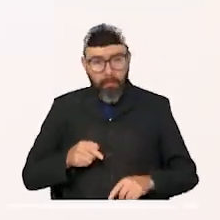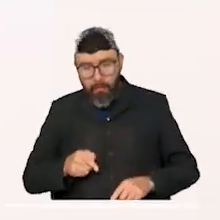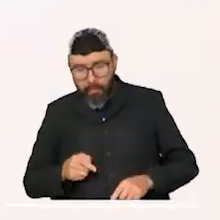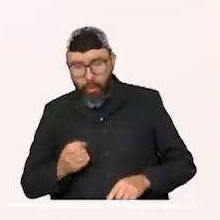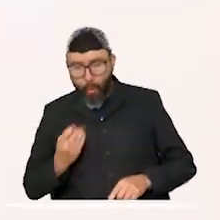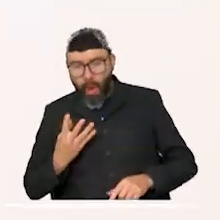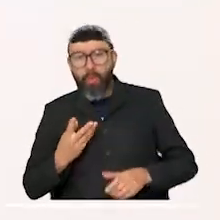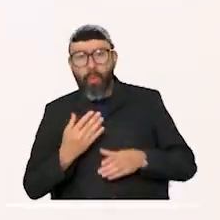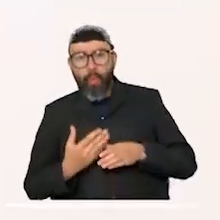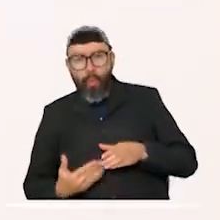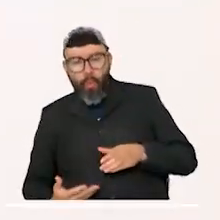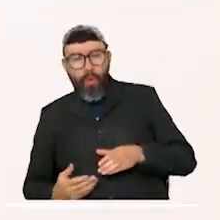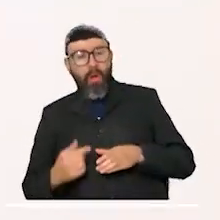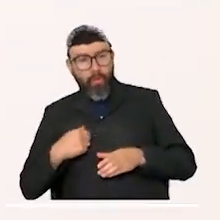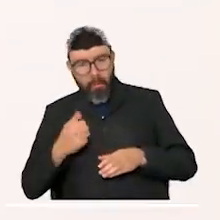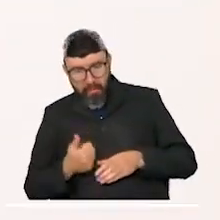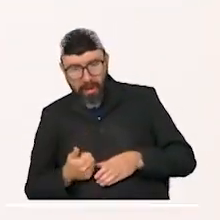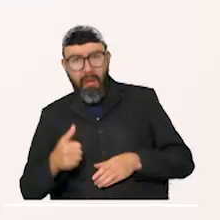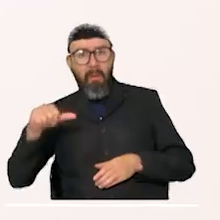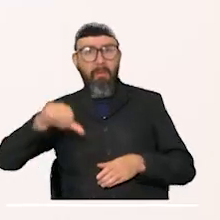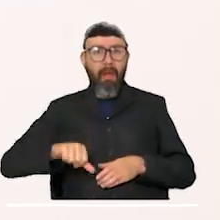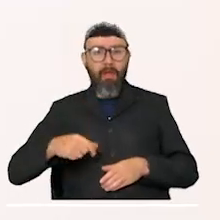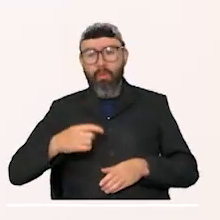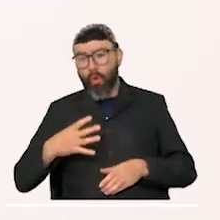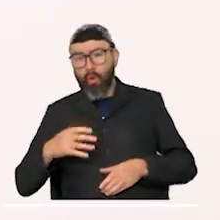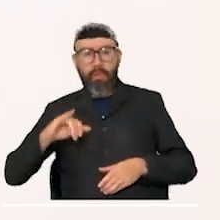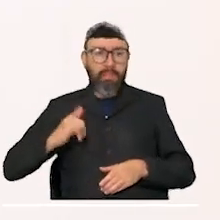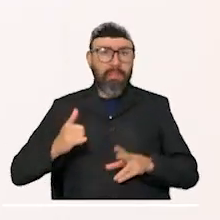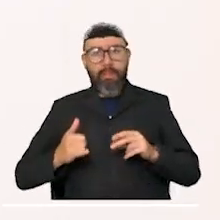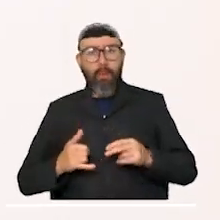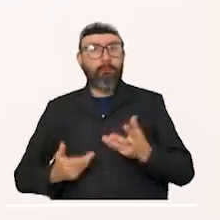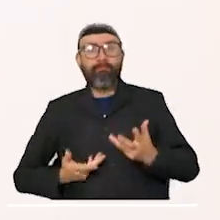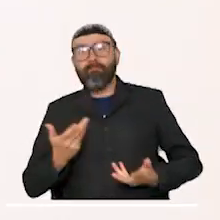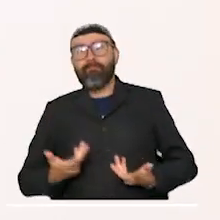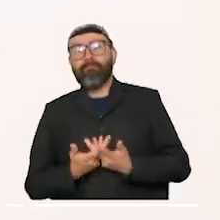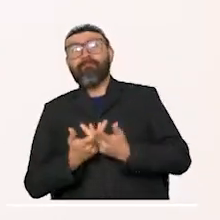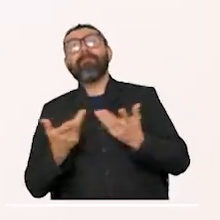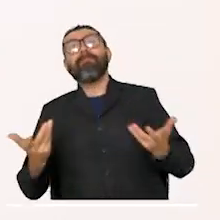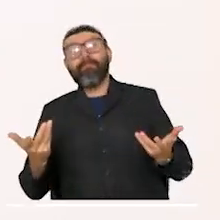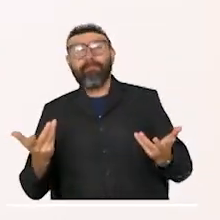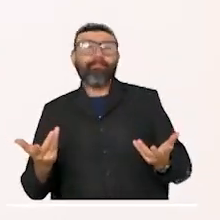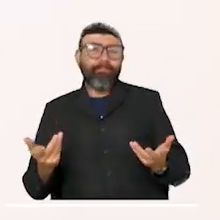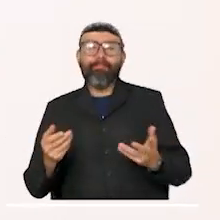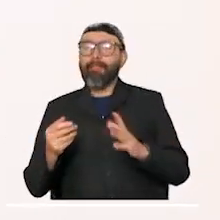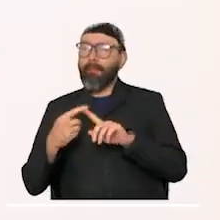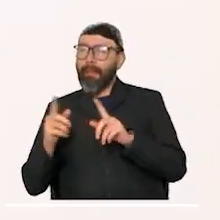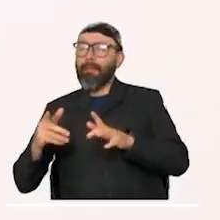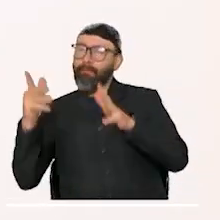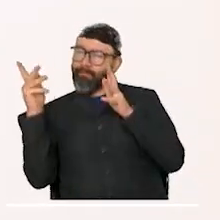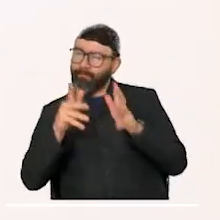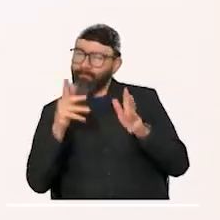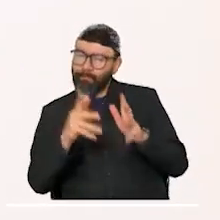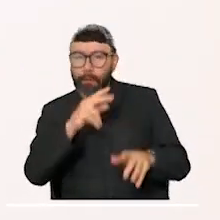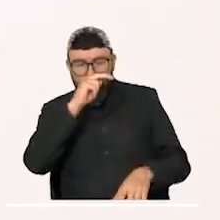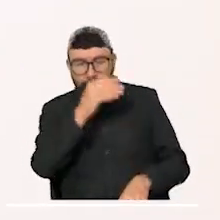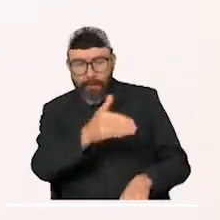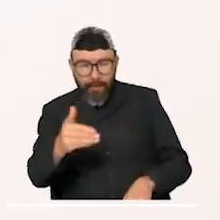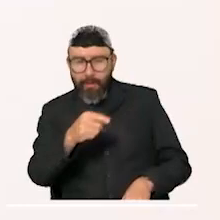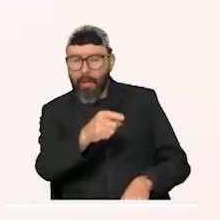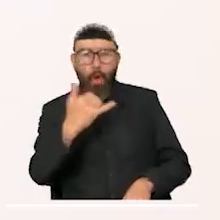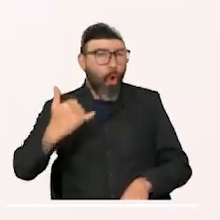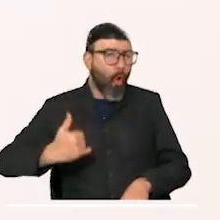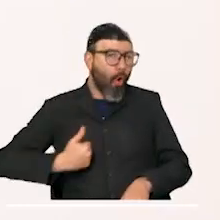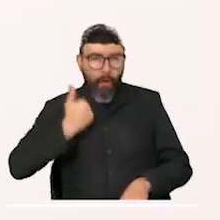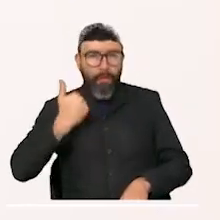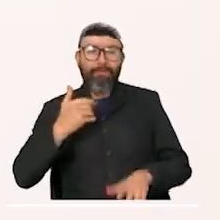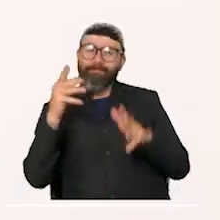cantidad la forma en la que estamos sangrando si tenemos dolor o no tenemos dolor esta educación nos va a ayudar tanto en esa adolescencia como en la